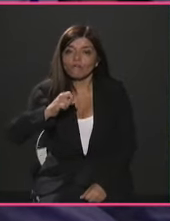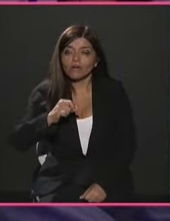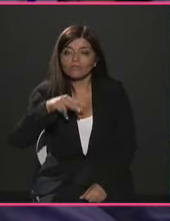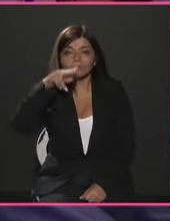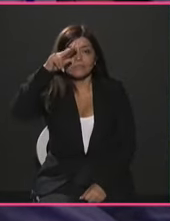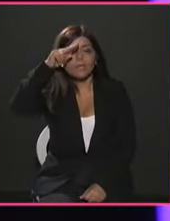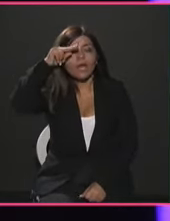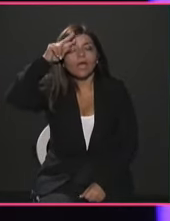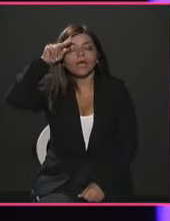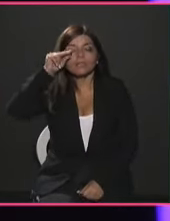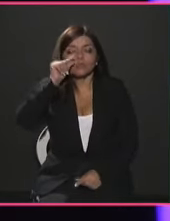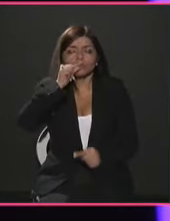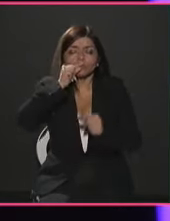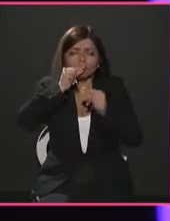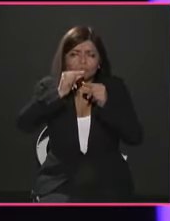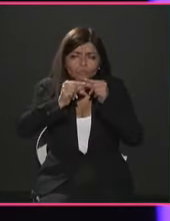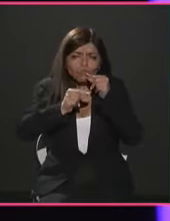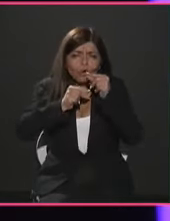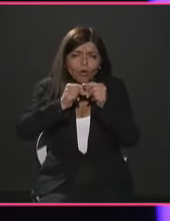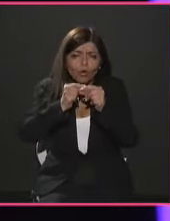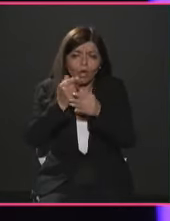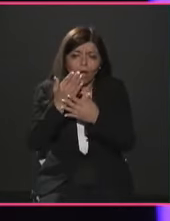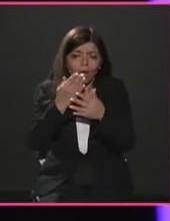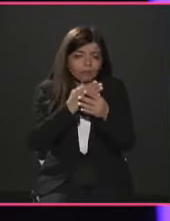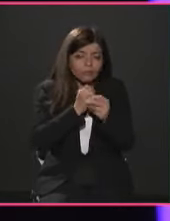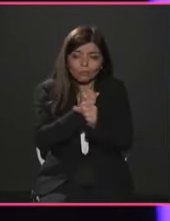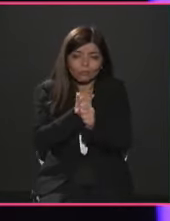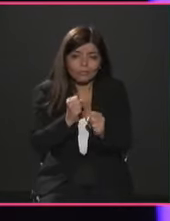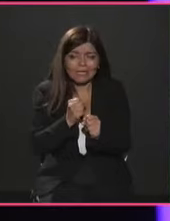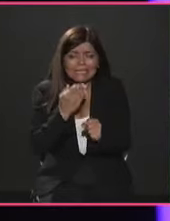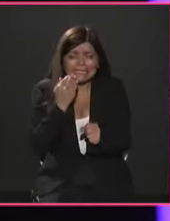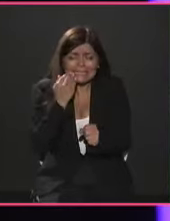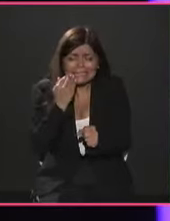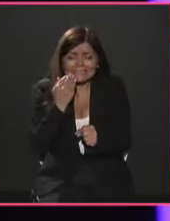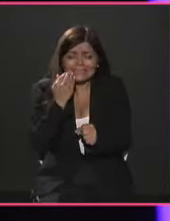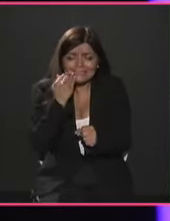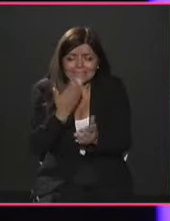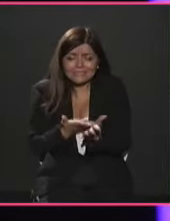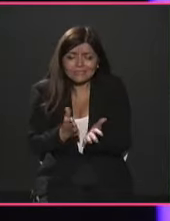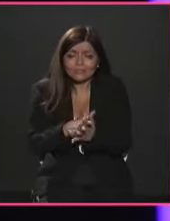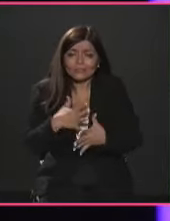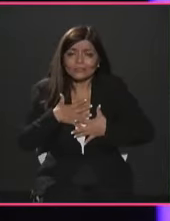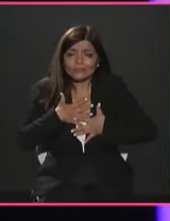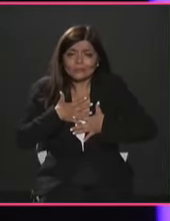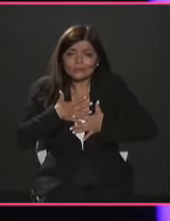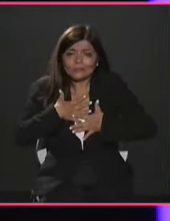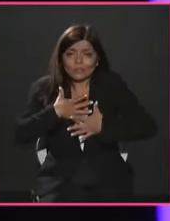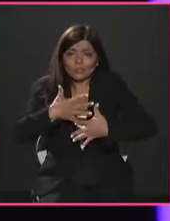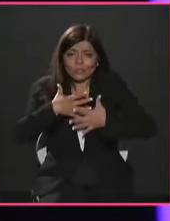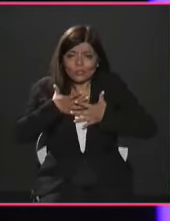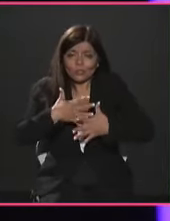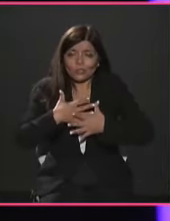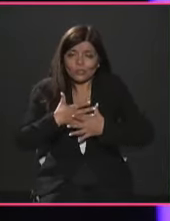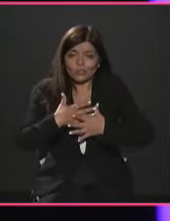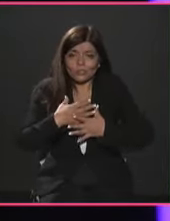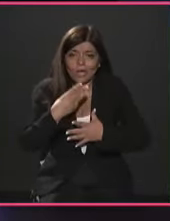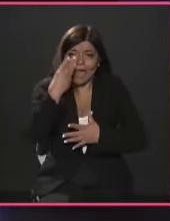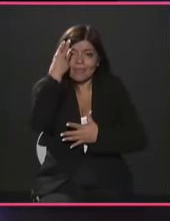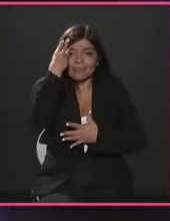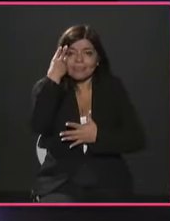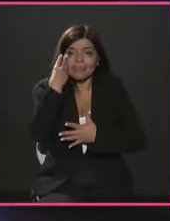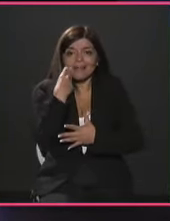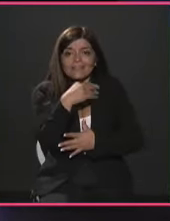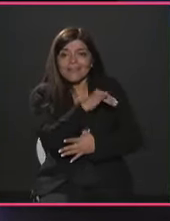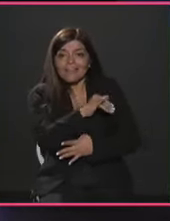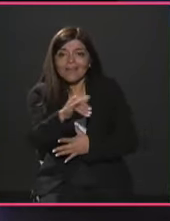la cej y ni siquiera podía mover la mano estaba ciertas horas de morir fue el momento más aterrador de mi vida y tres días después comenzamos la